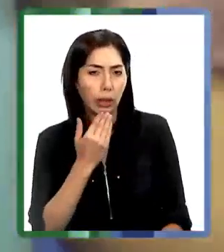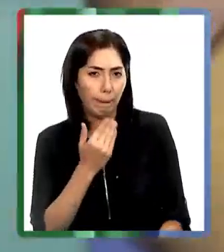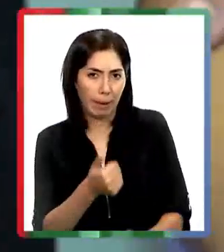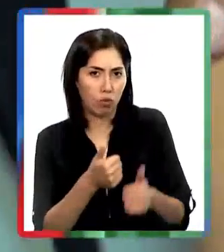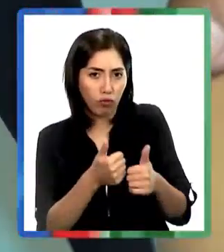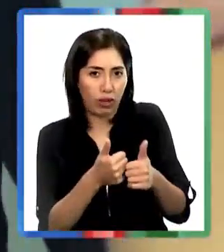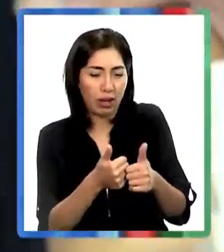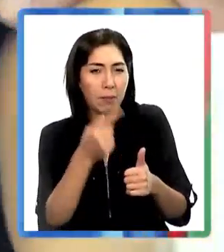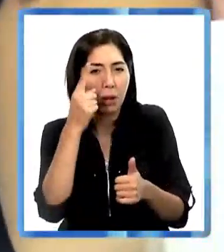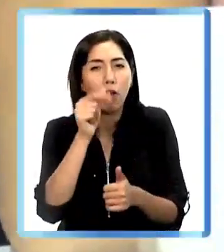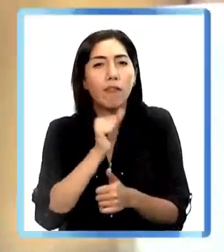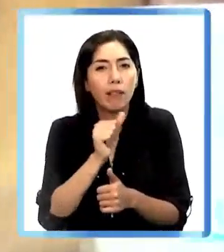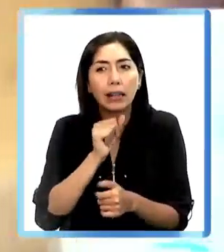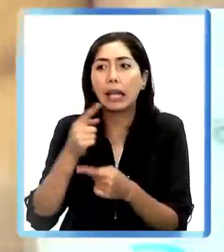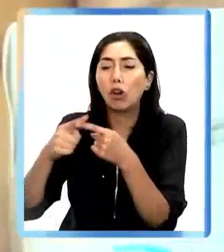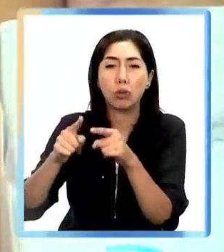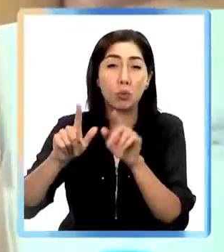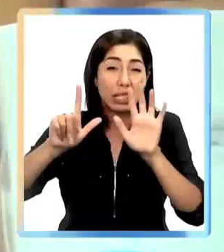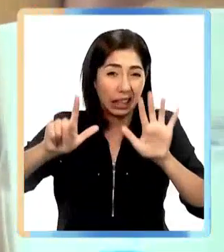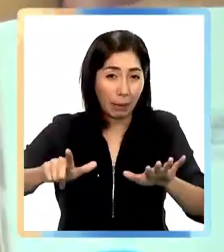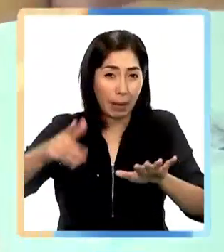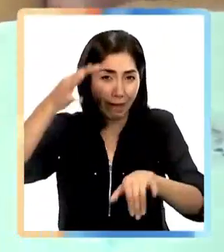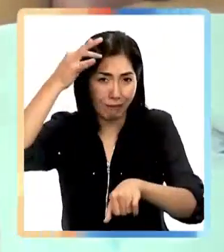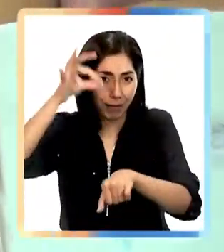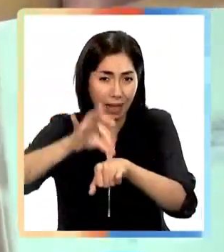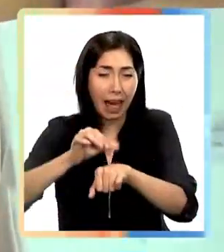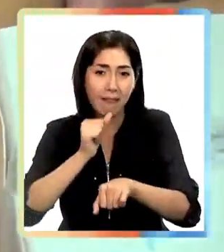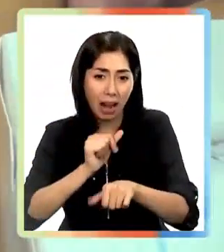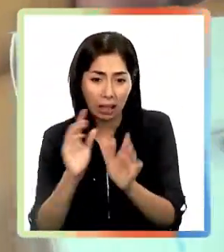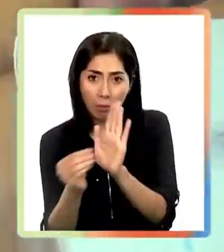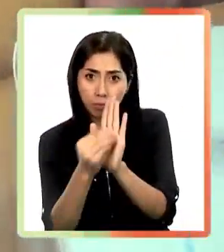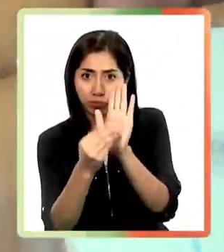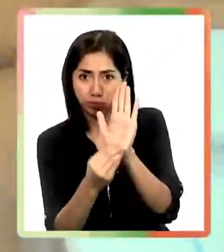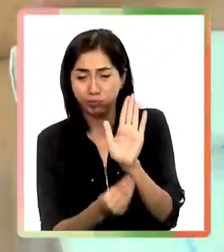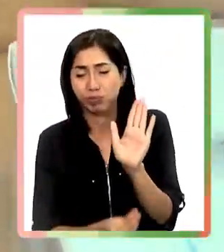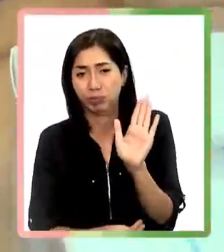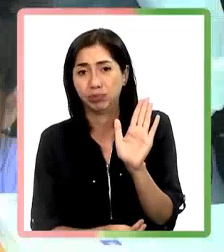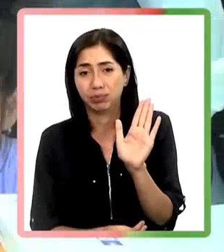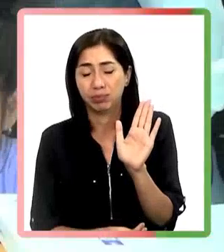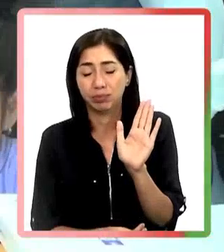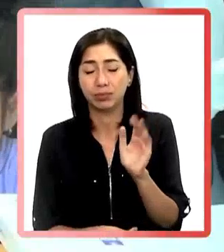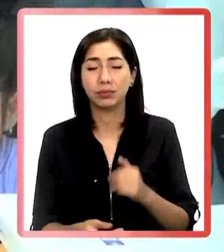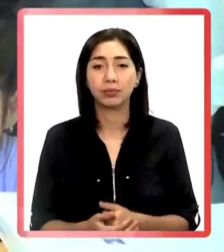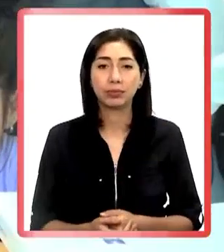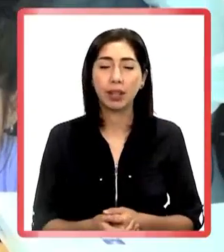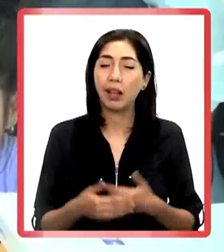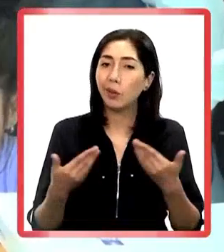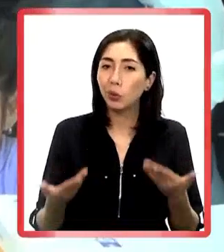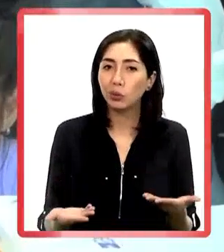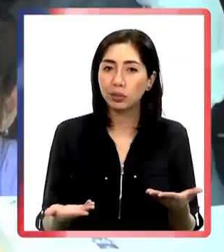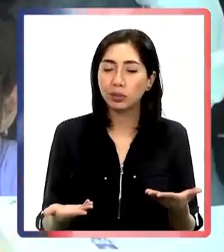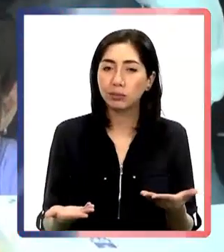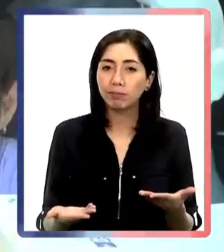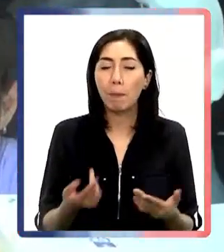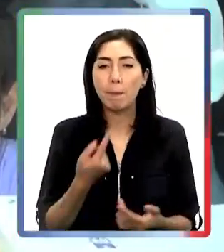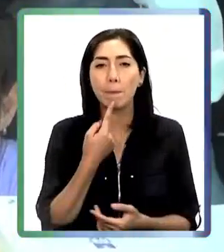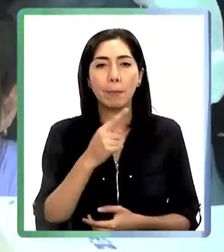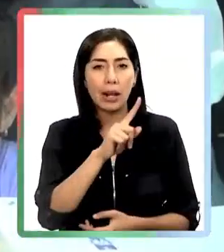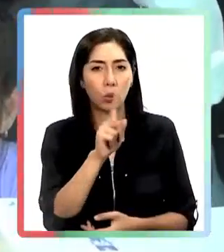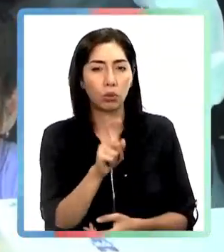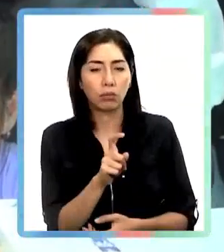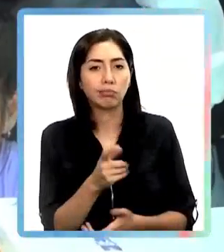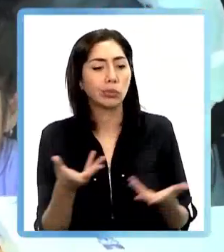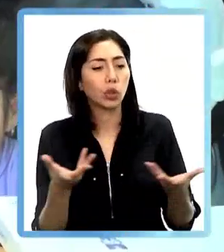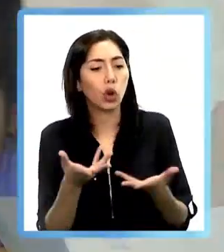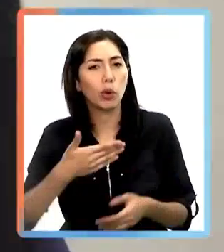Pero nos faltan demasiadas enfermedades, más de 7.000, yo le comentaba, que son enfermedades catalogadas de poco frecuentes. Entonces, la pregunta es,